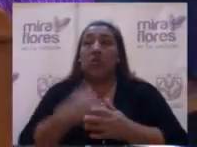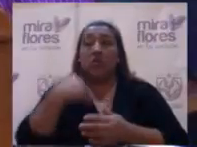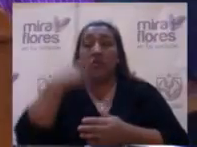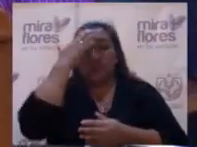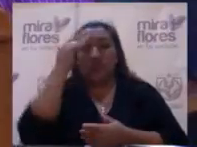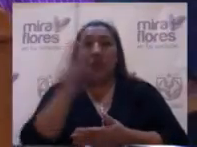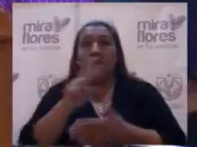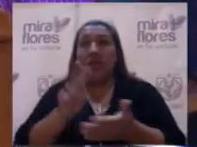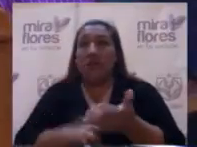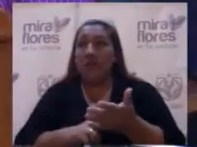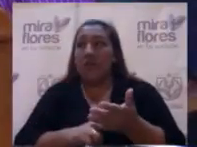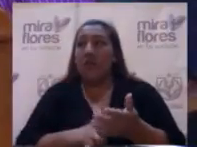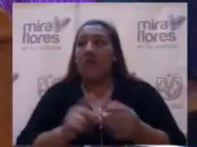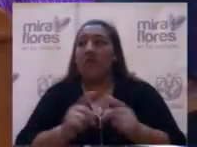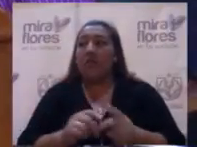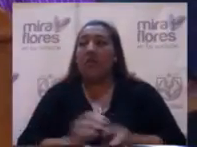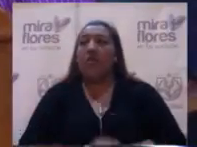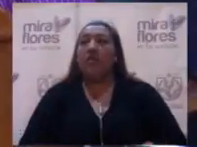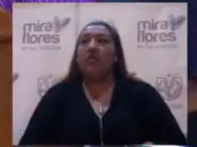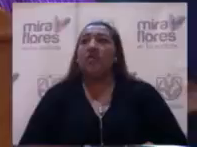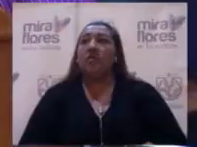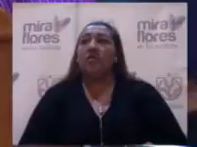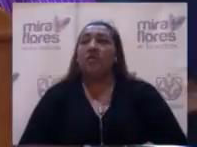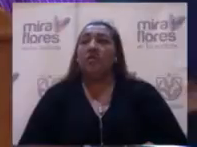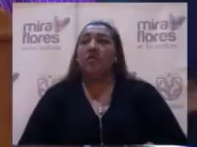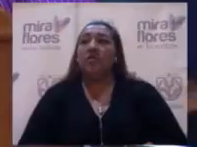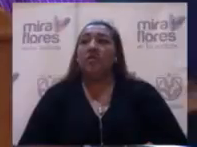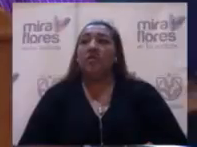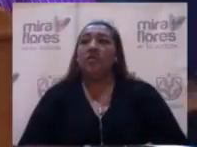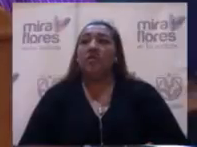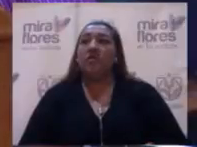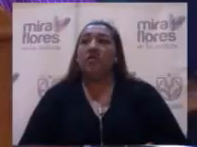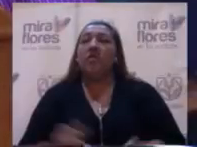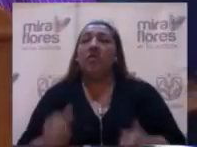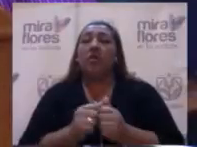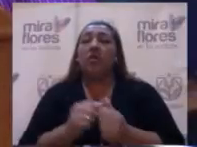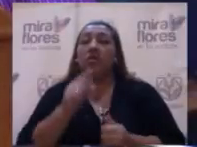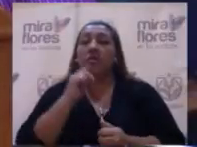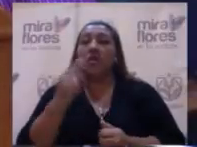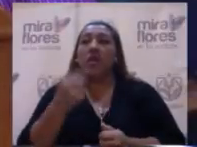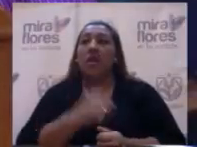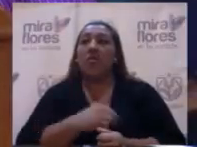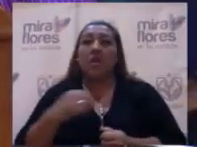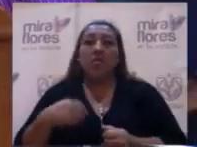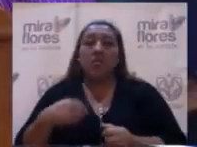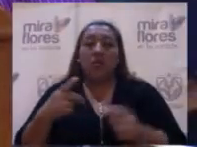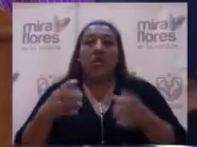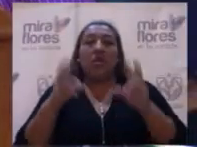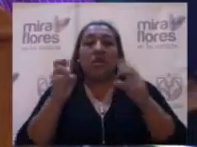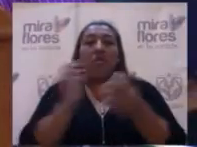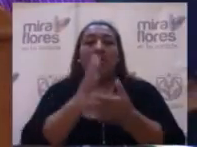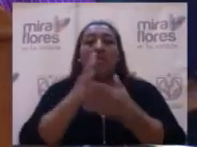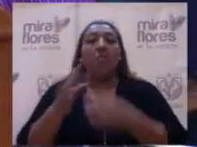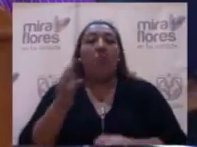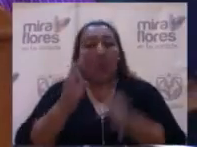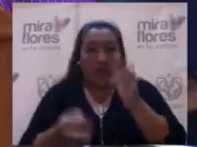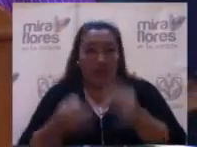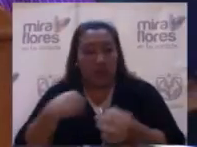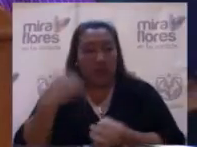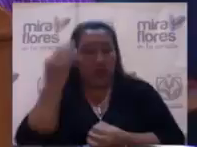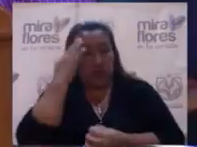leído, inclusive sin ser miembro de la Comisión de Asuntos Jurídicos, estuve presente ese